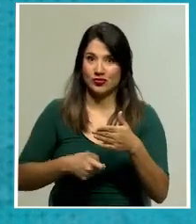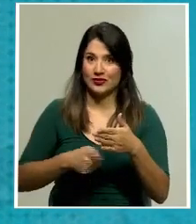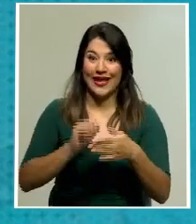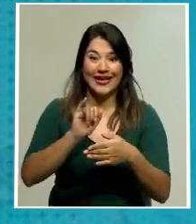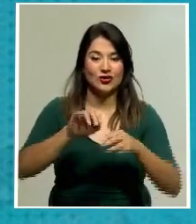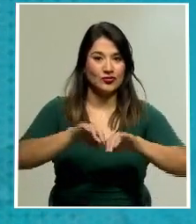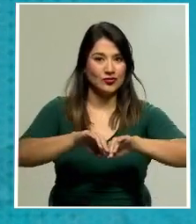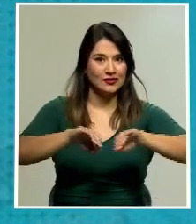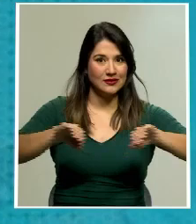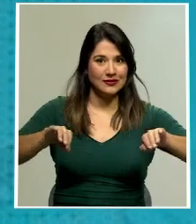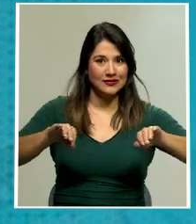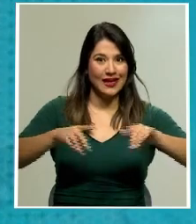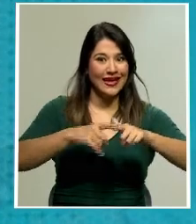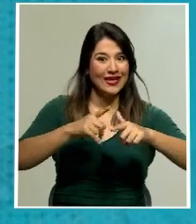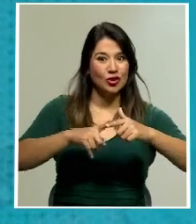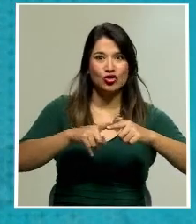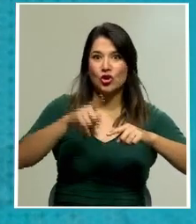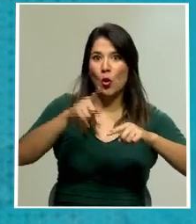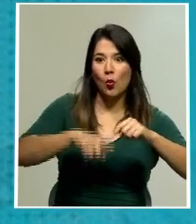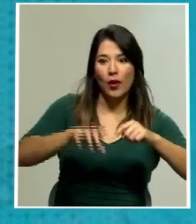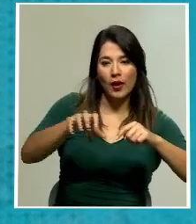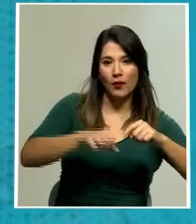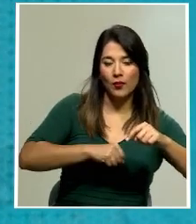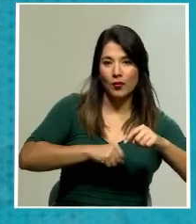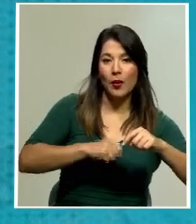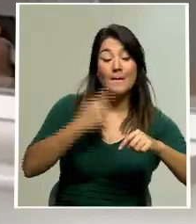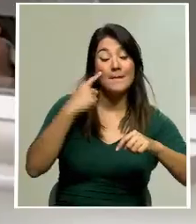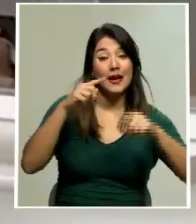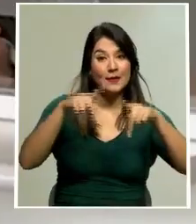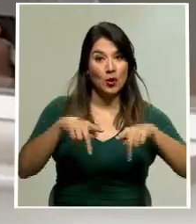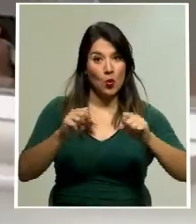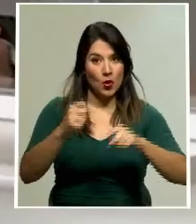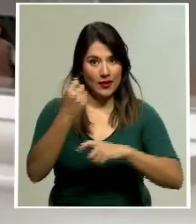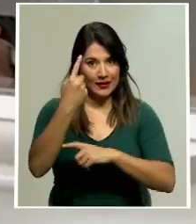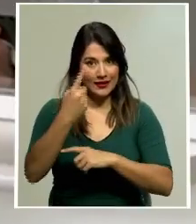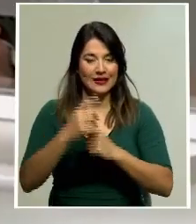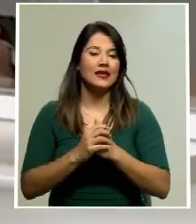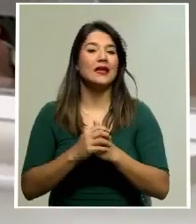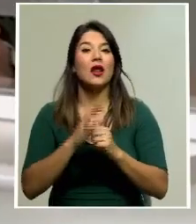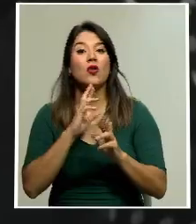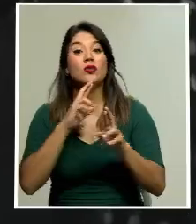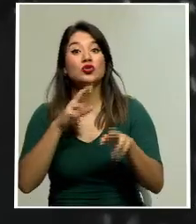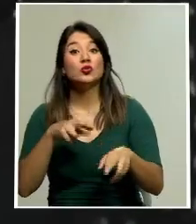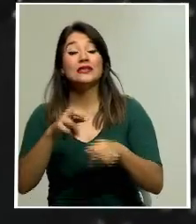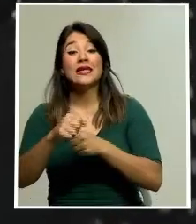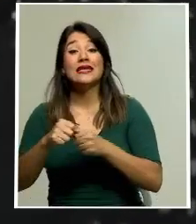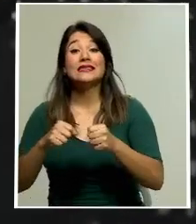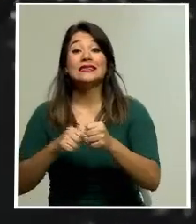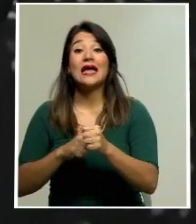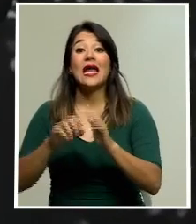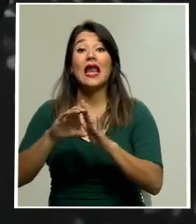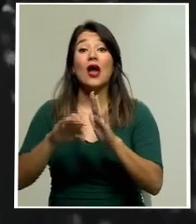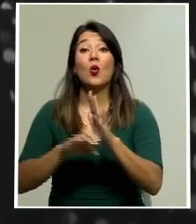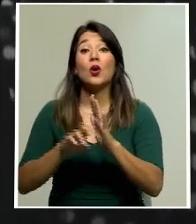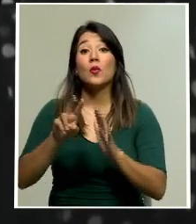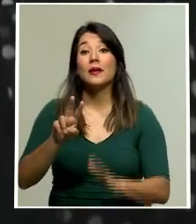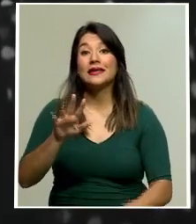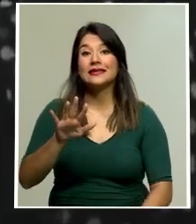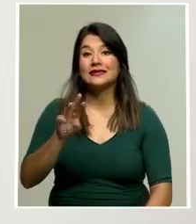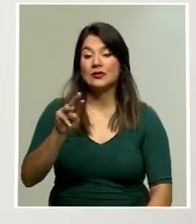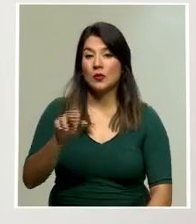¿verdad? Para que lo entienda, digamos, el común de la gente. La resolución de la sala cuarta se dio el 25 de